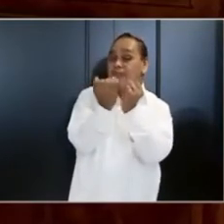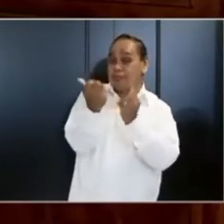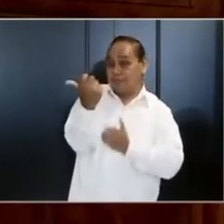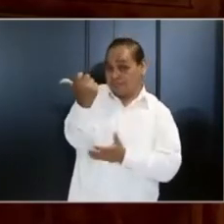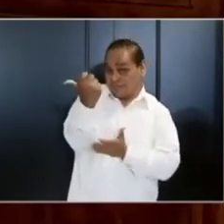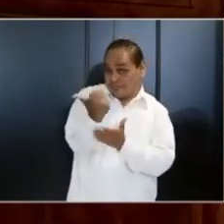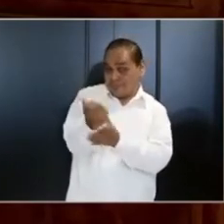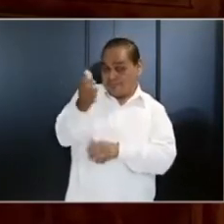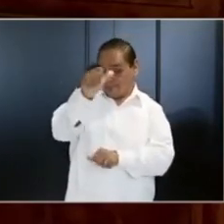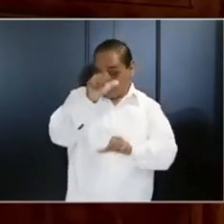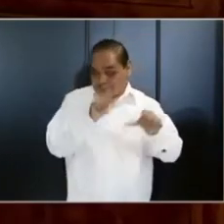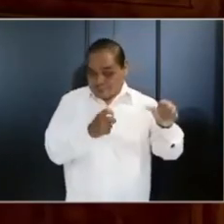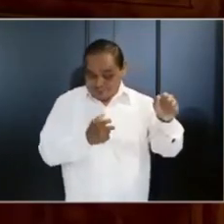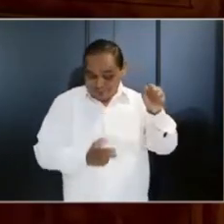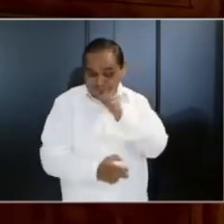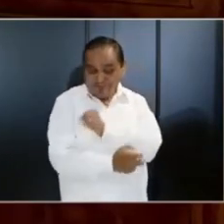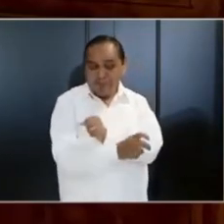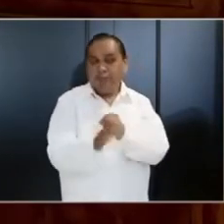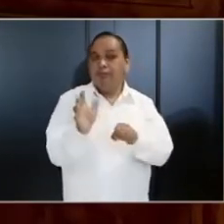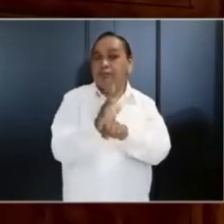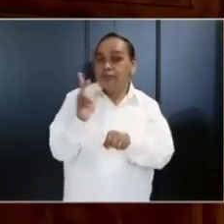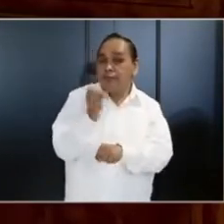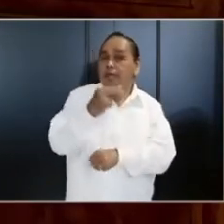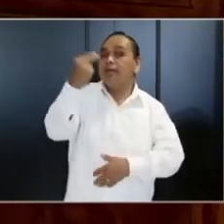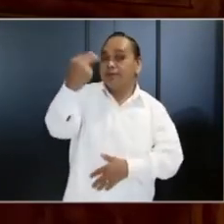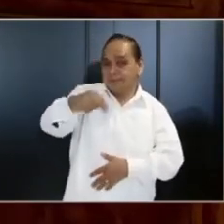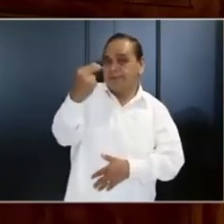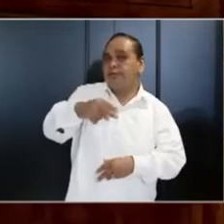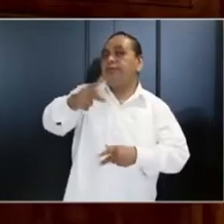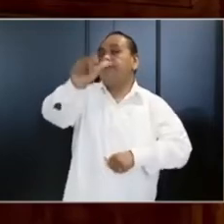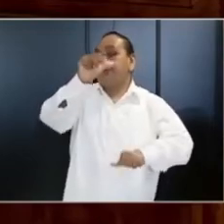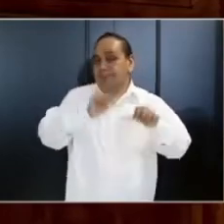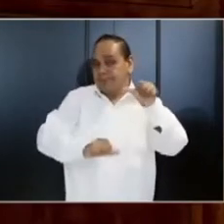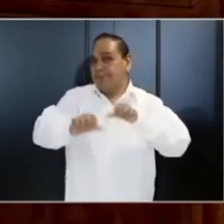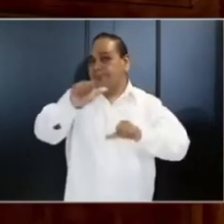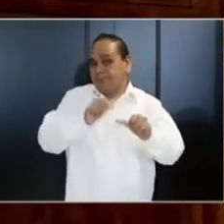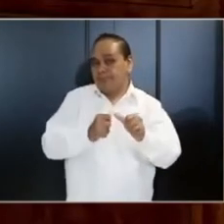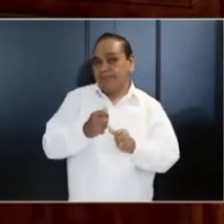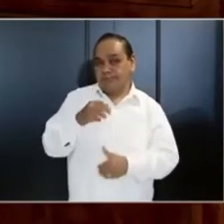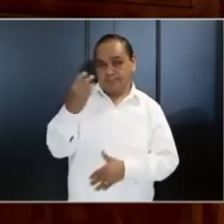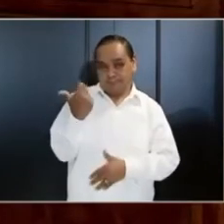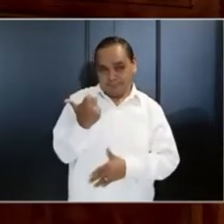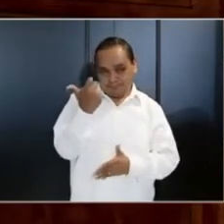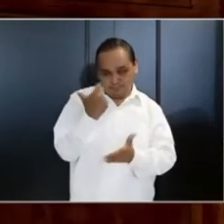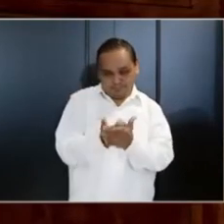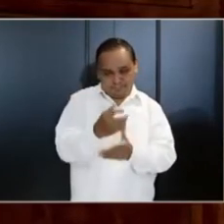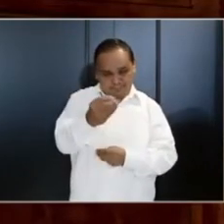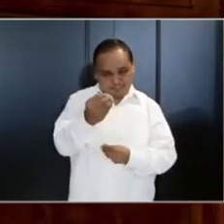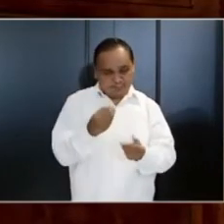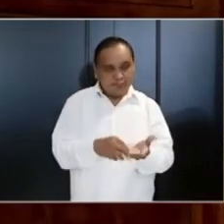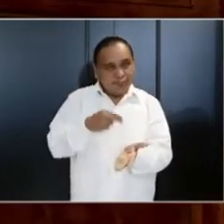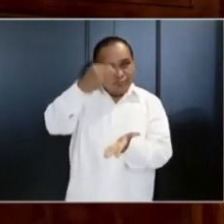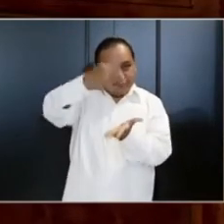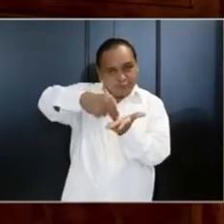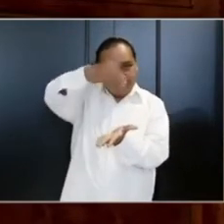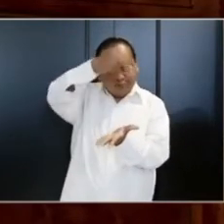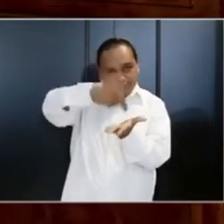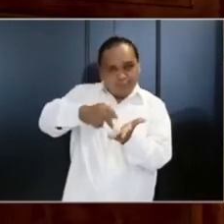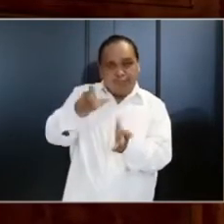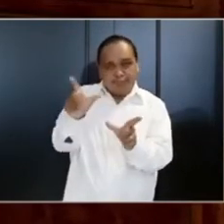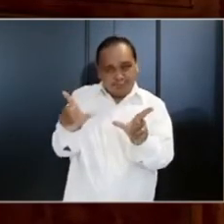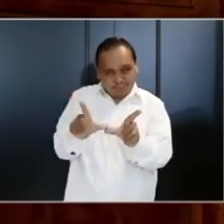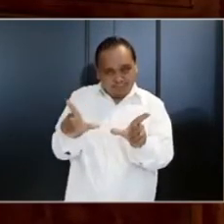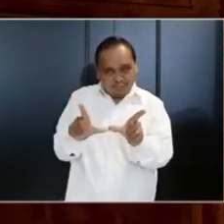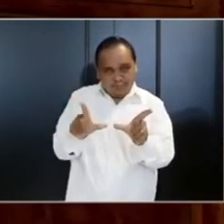de dinero, porque también es prestanombre y tiene que haberlo recibido a su cuenta y ella tiene que haber firmado el cheque para